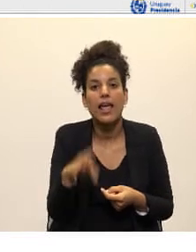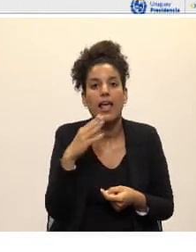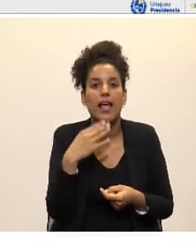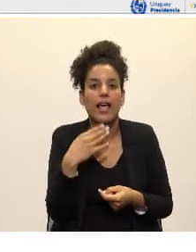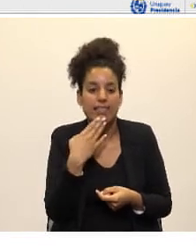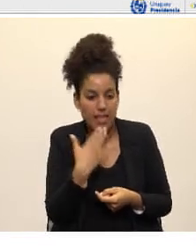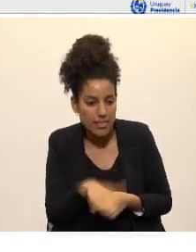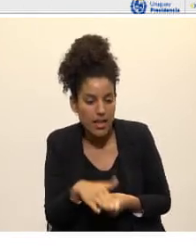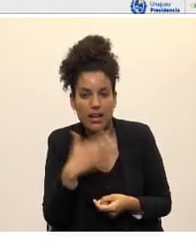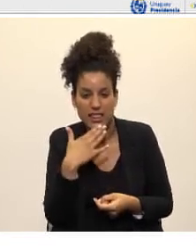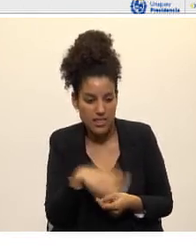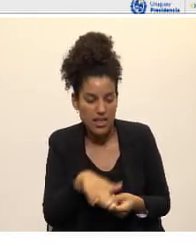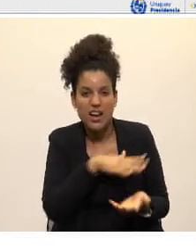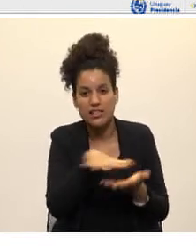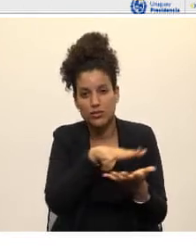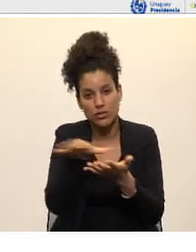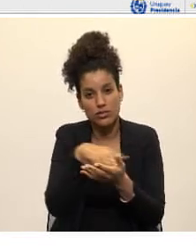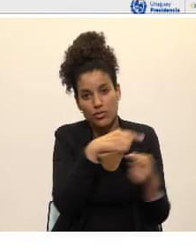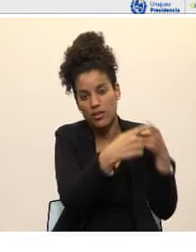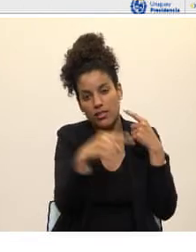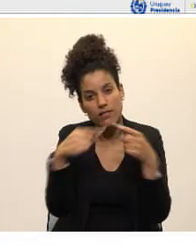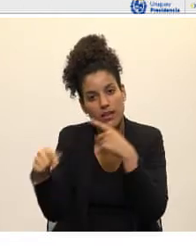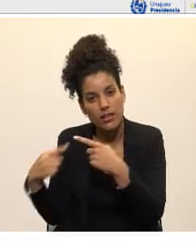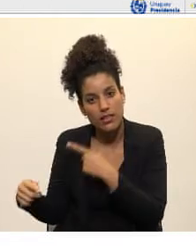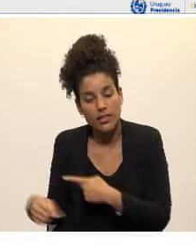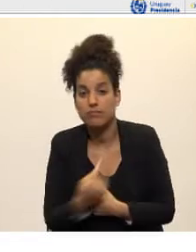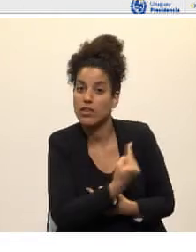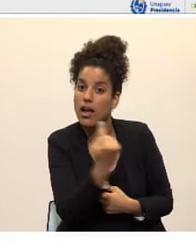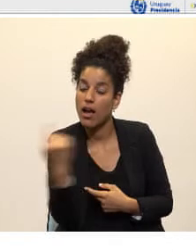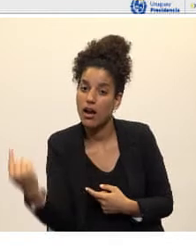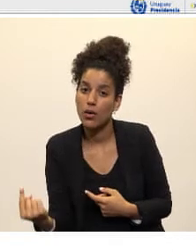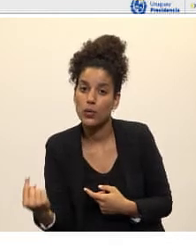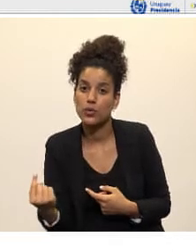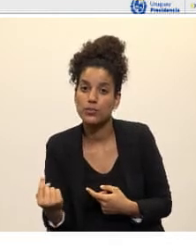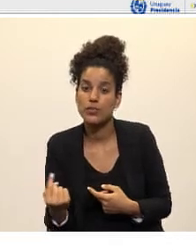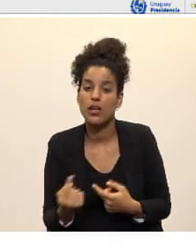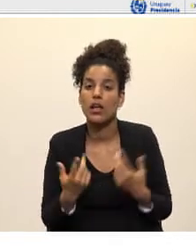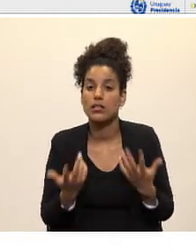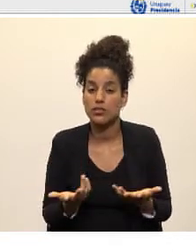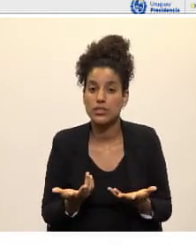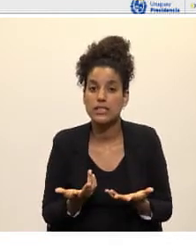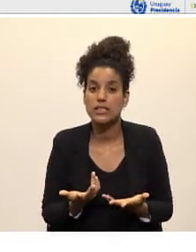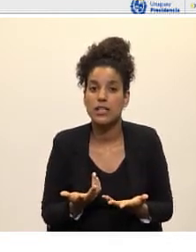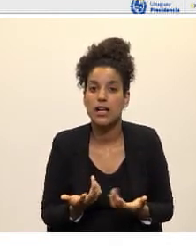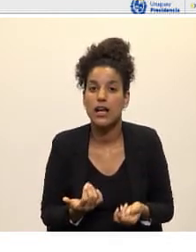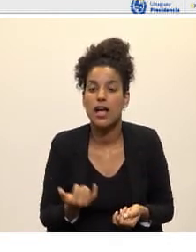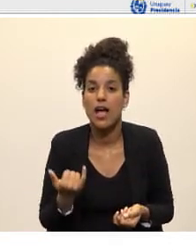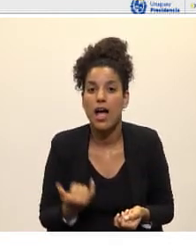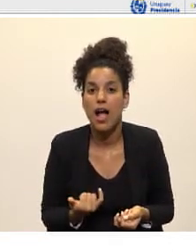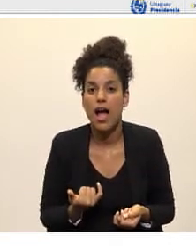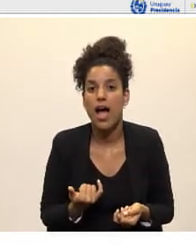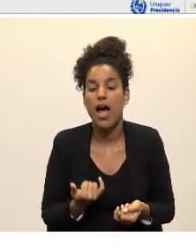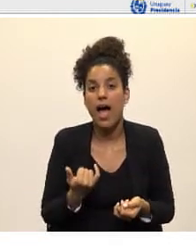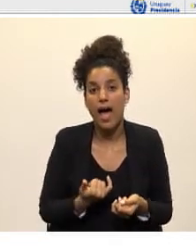diríamos, estos escenarios diversos. Ahora bien, ¿con qué contamos? Sin duda, con estas prácticas